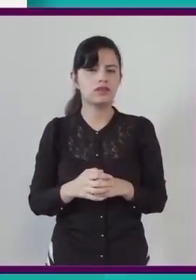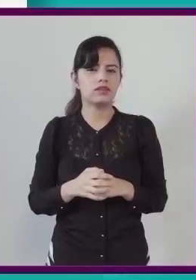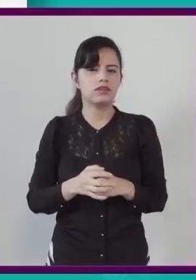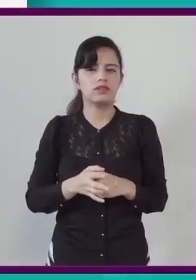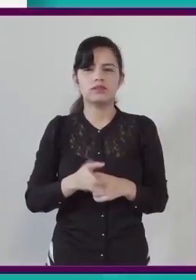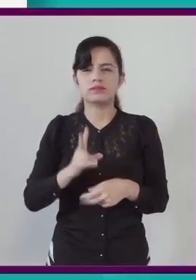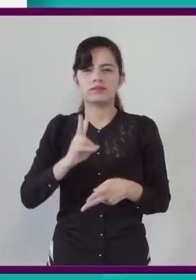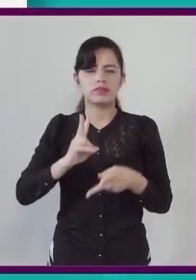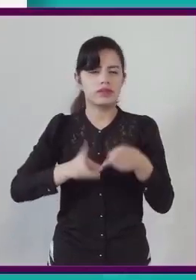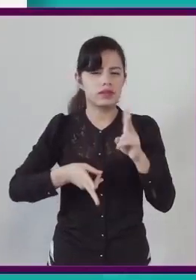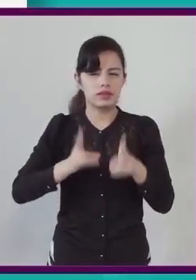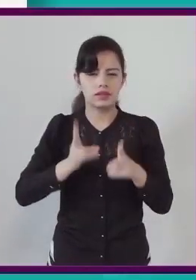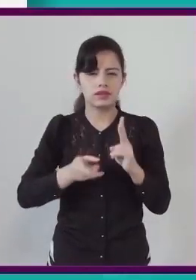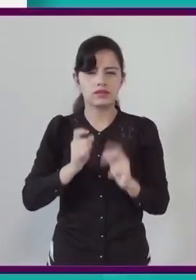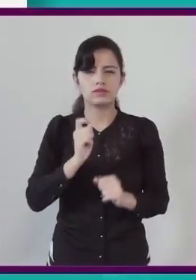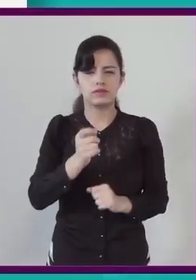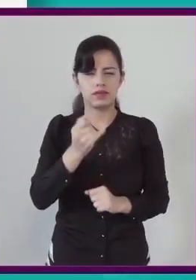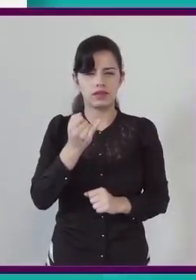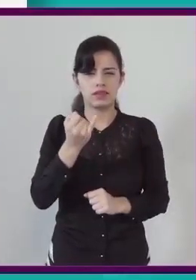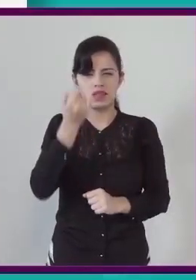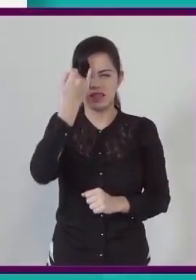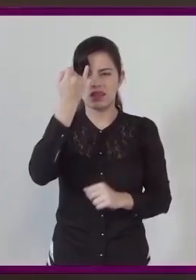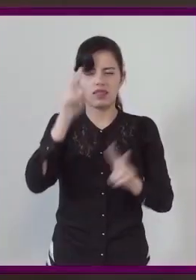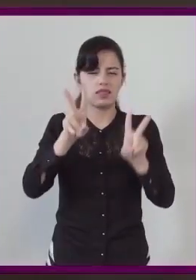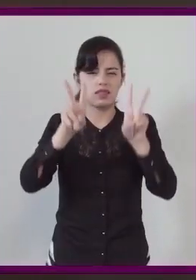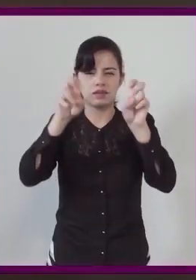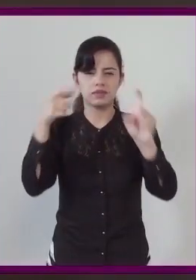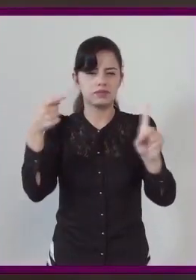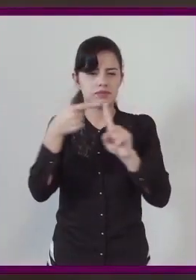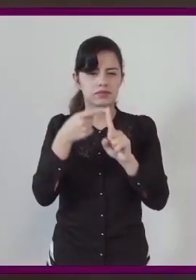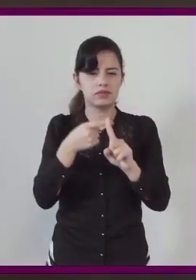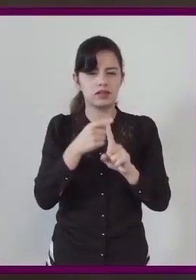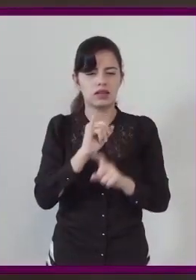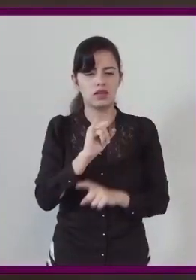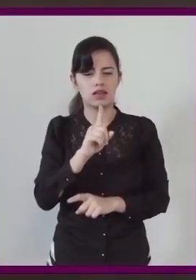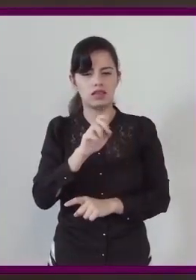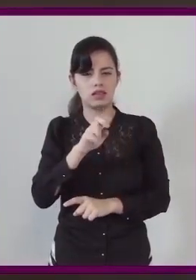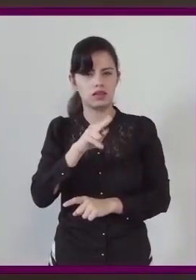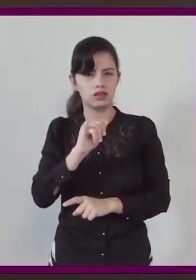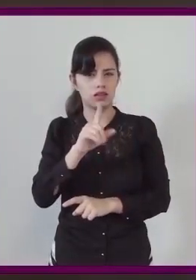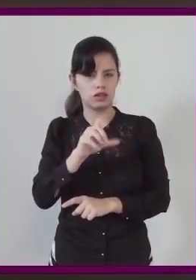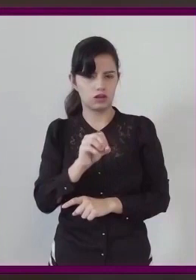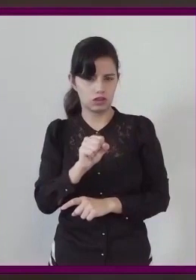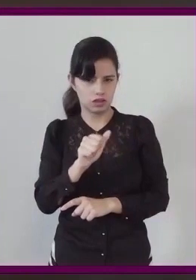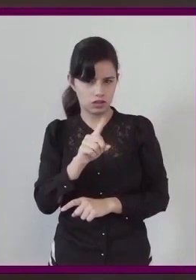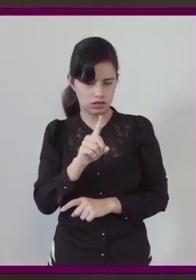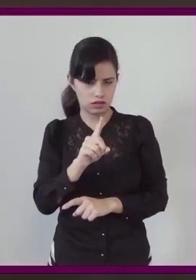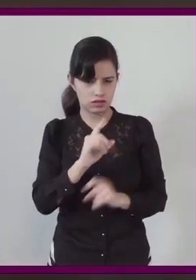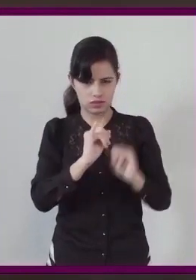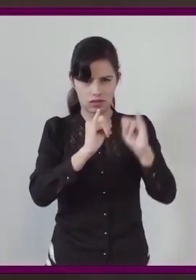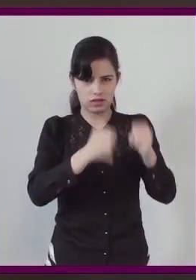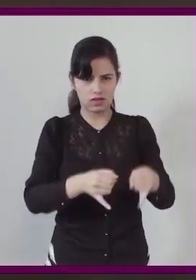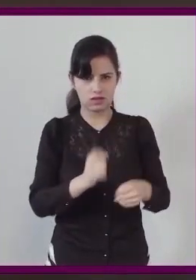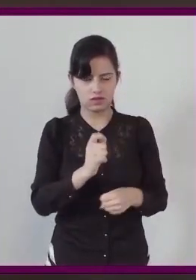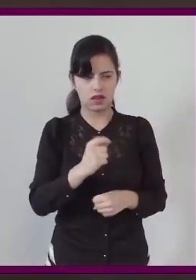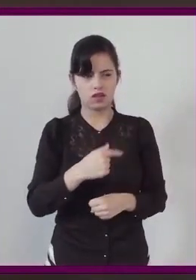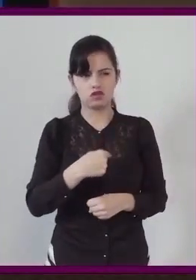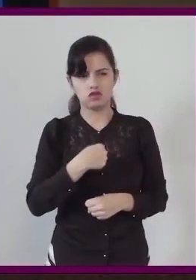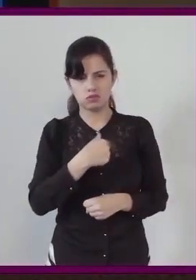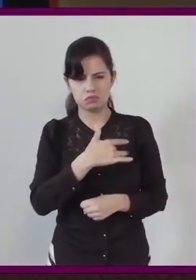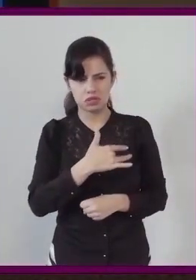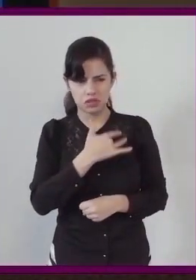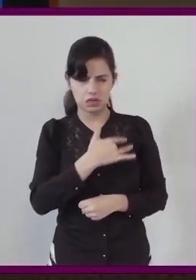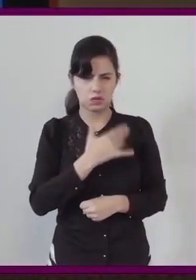hablábamos sobre esta idea de identidad, ¿no? Pero él me dijo algo así como, yo le llamaría identidad pertenencia,